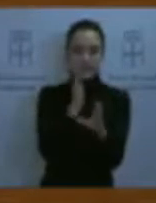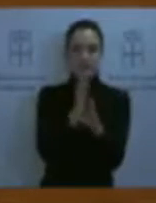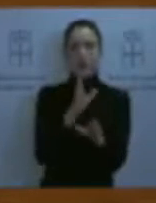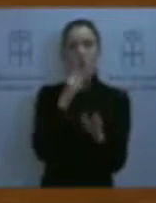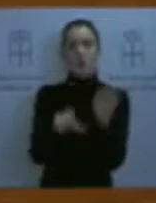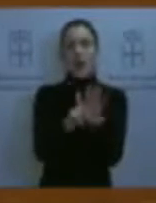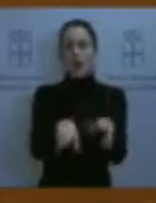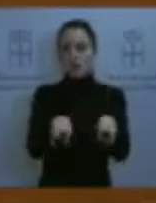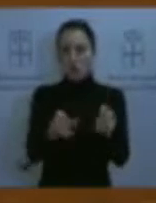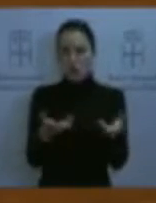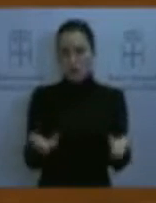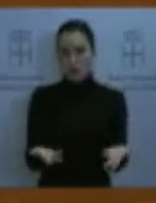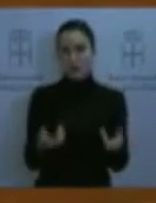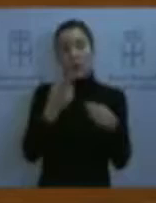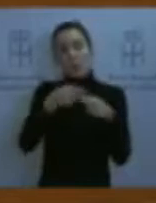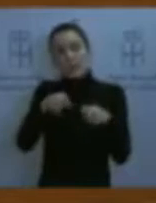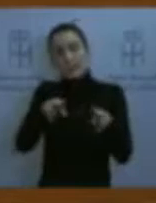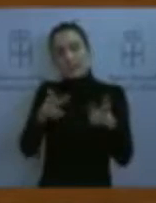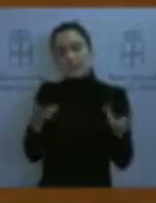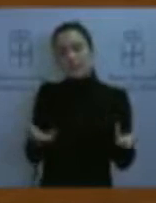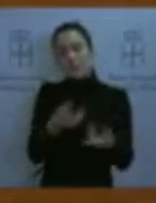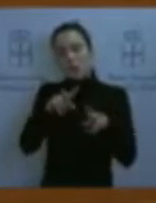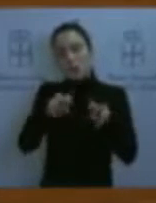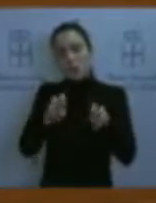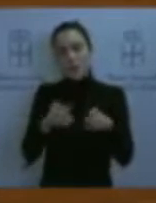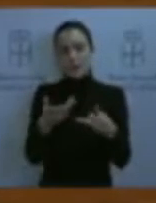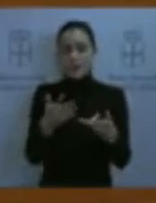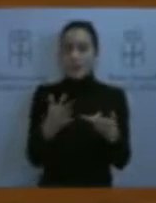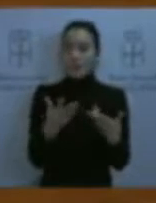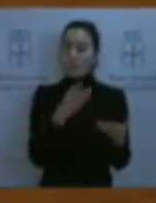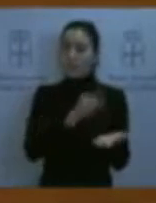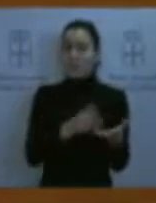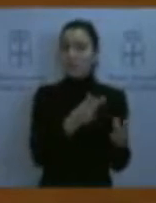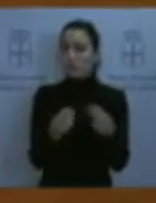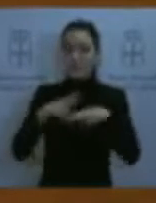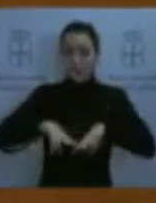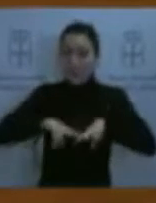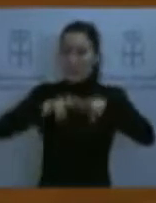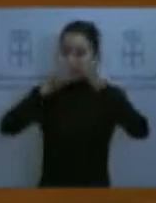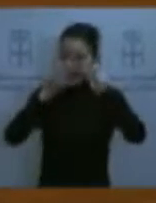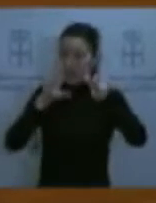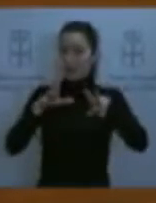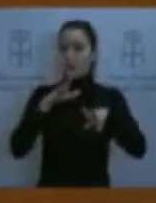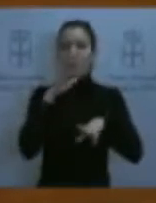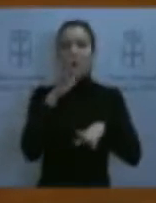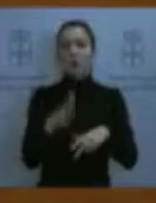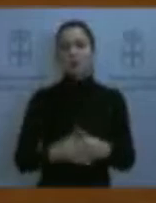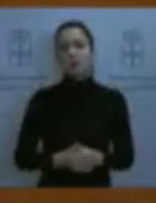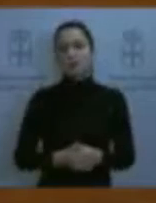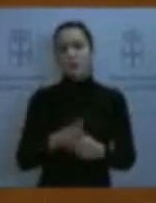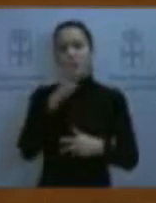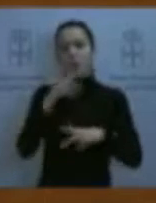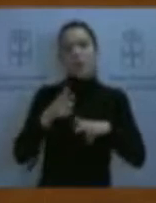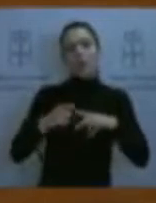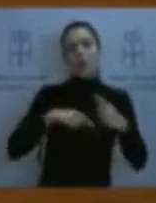casos, instigadas, y esto siempre hay que ponerlo encima de la mesa, por las grandes cadenas de distribución alimentaria, que